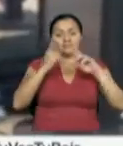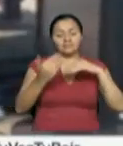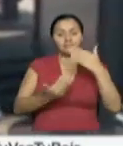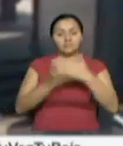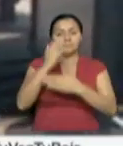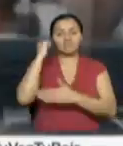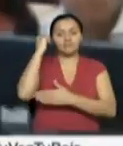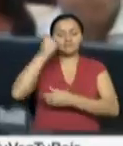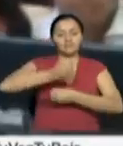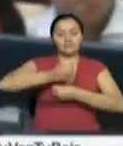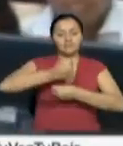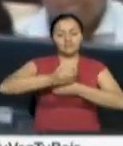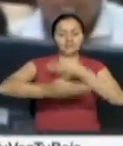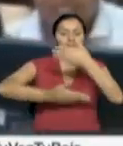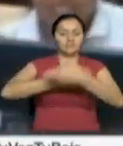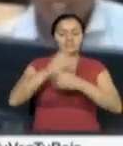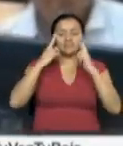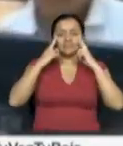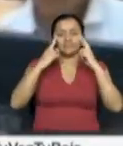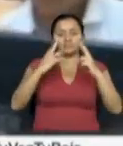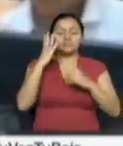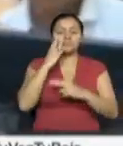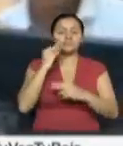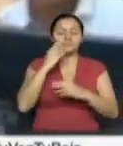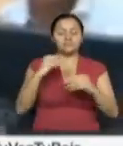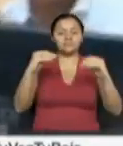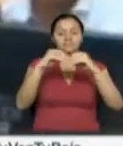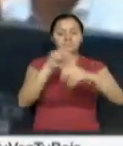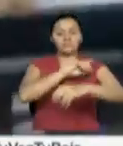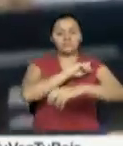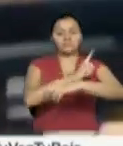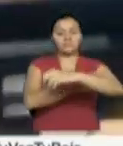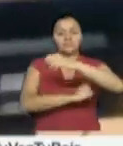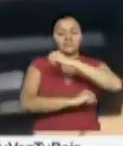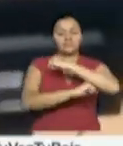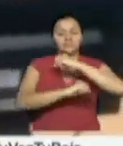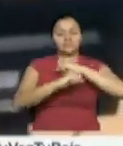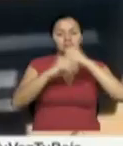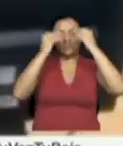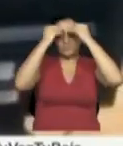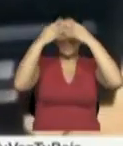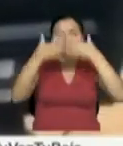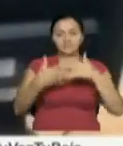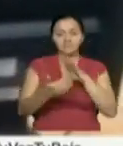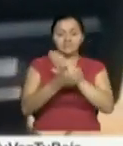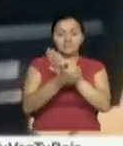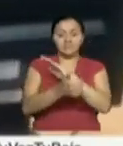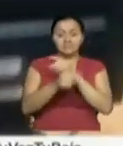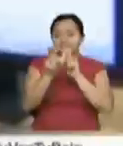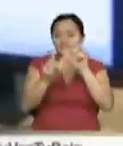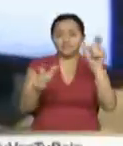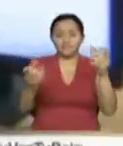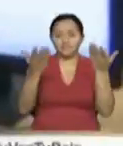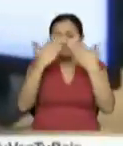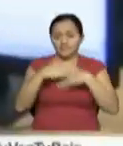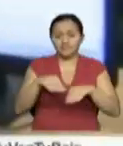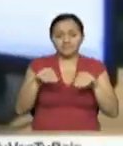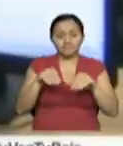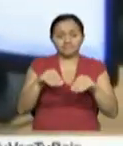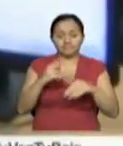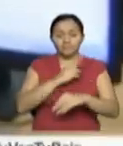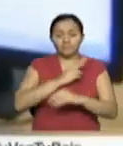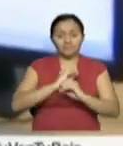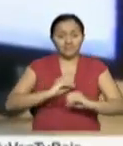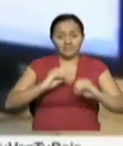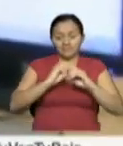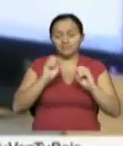de los trabajadores, reconocer su experiencia y fortalecer conocimientos y habilidades de personas que no terminaron la educación en